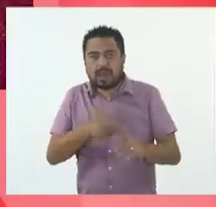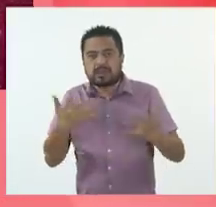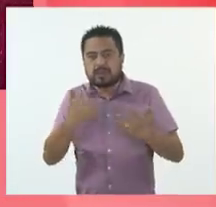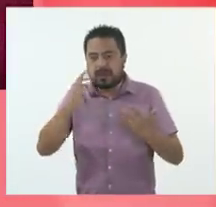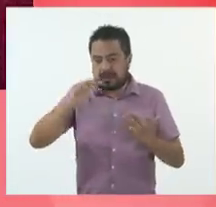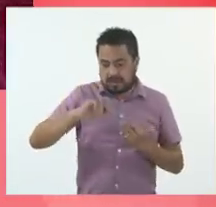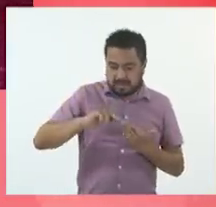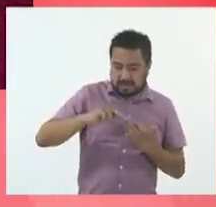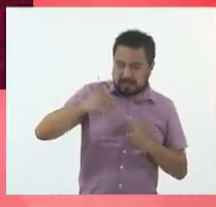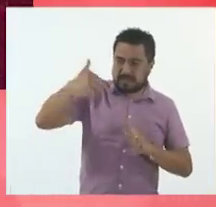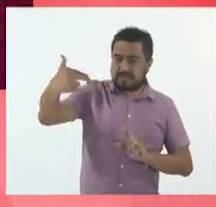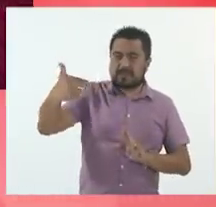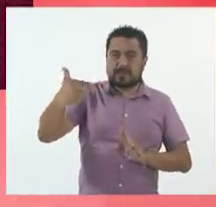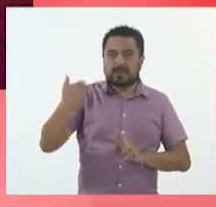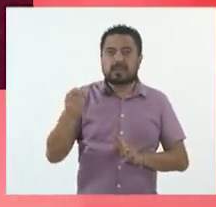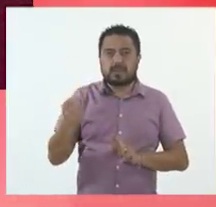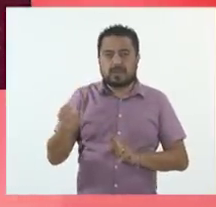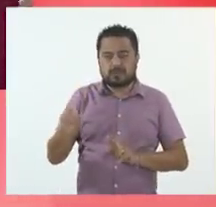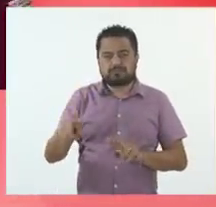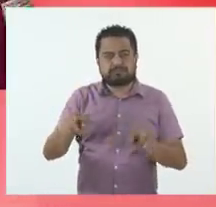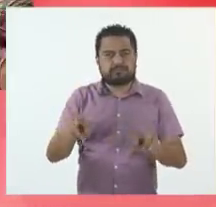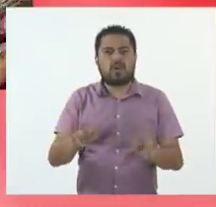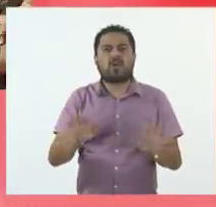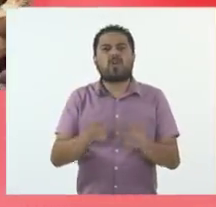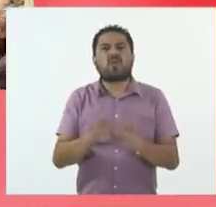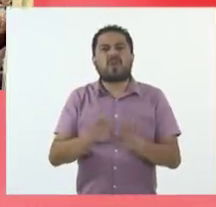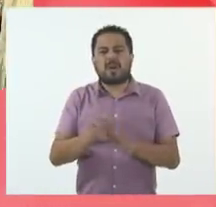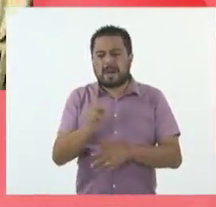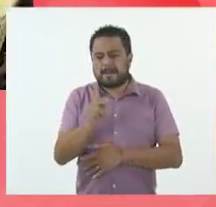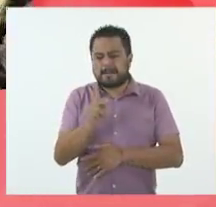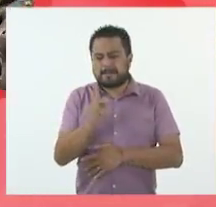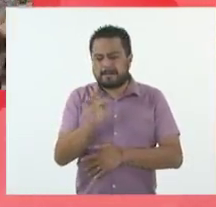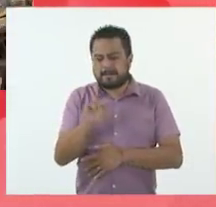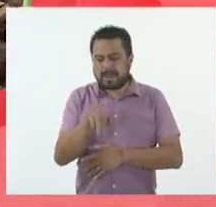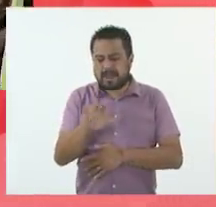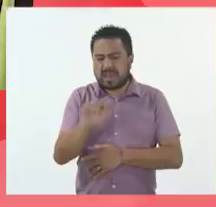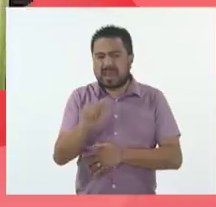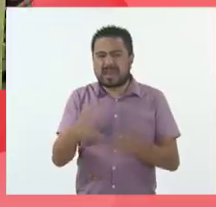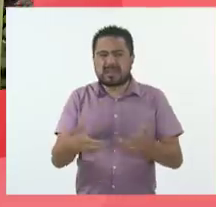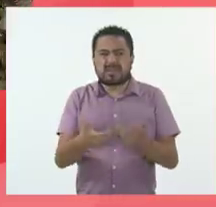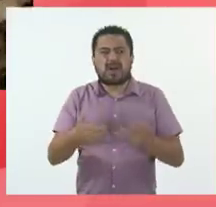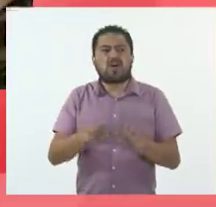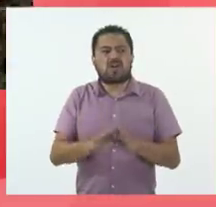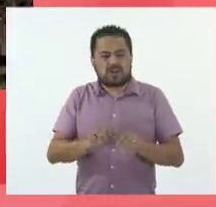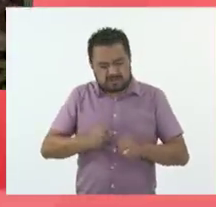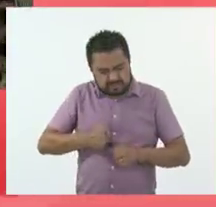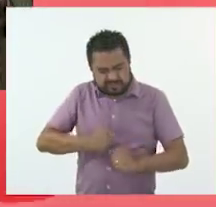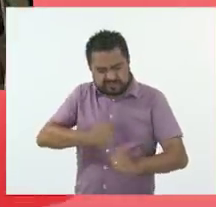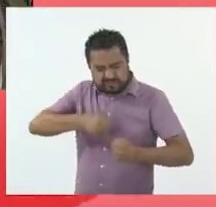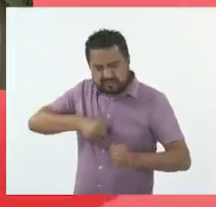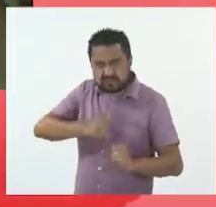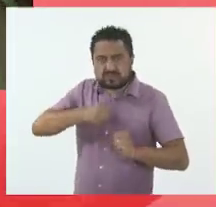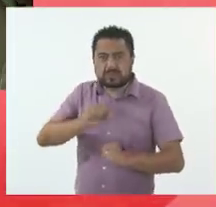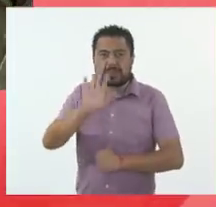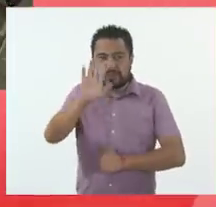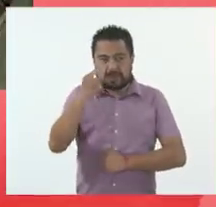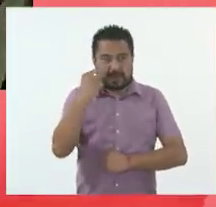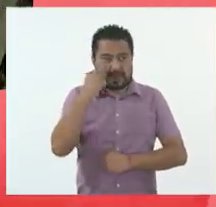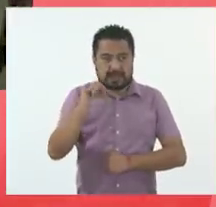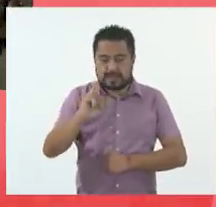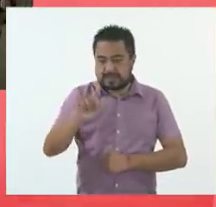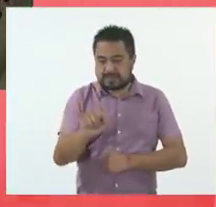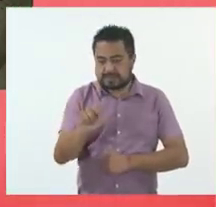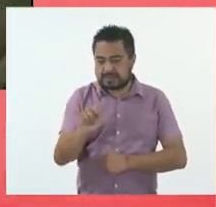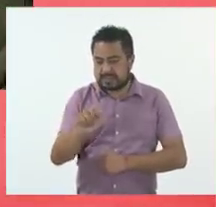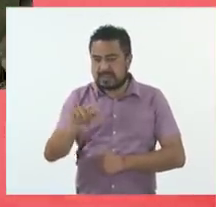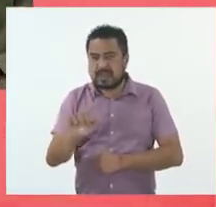hilos. En esos años, ¿verdad? ¿Y cómo se talla la penca, don Juan? Mire, ahorita le voy a mostrar cómo se va a ver el iscle ahí. Se va a